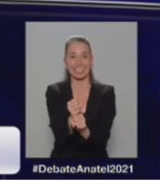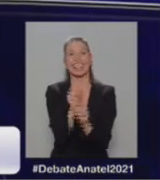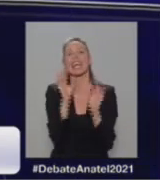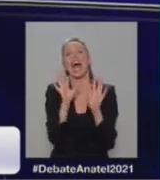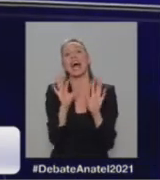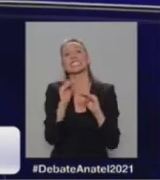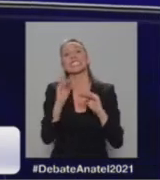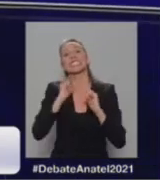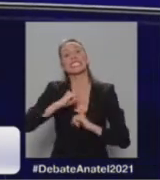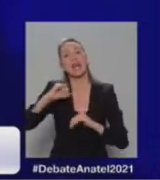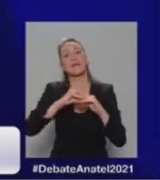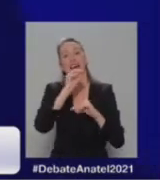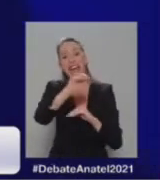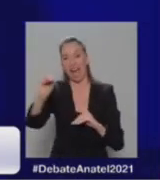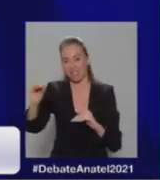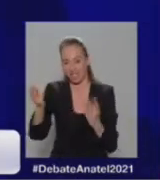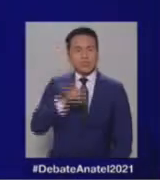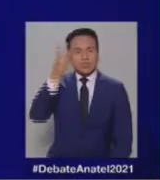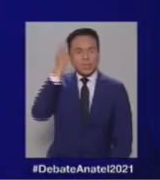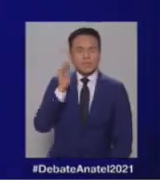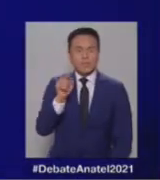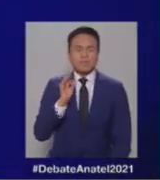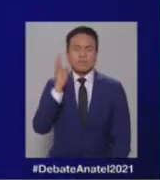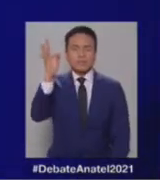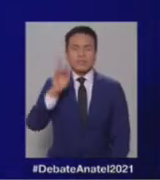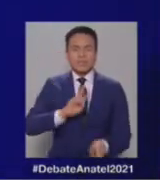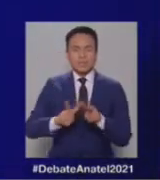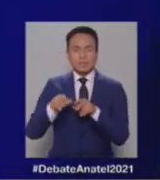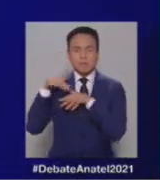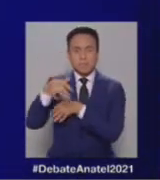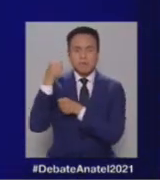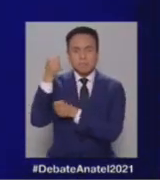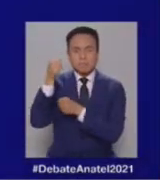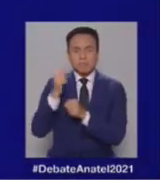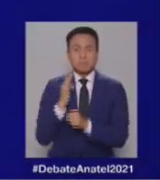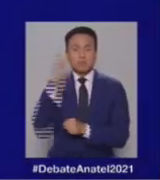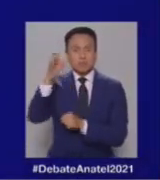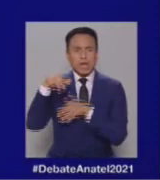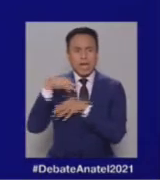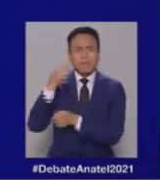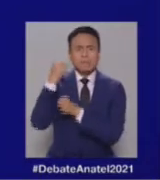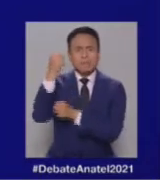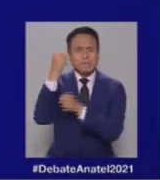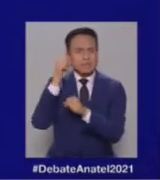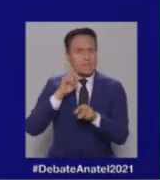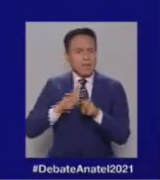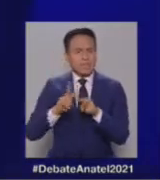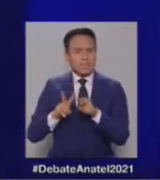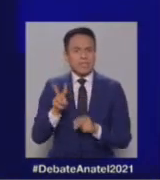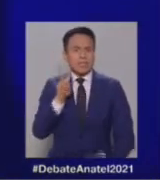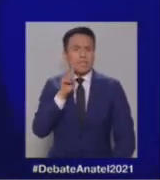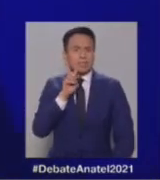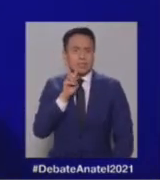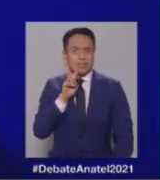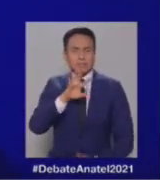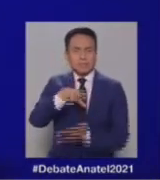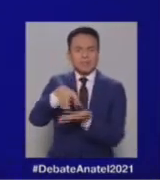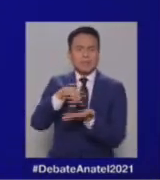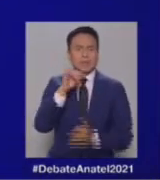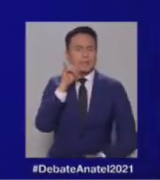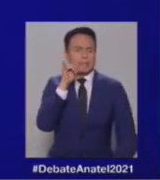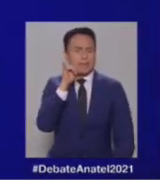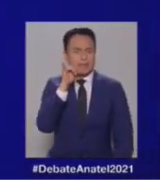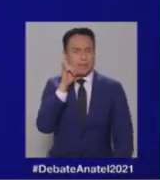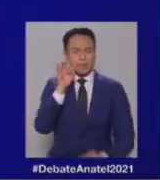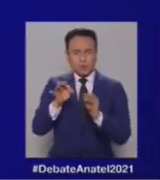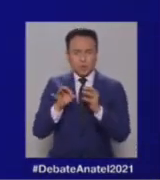banco. Trato de tener el mínimo contacto con los bancos porque es terrible cuando alguien roba un banco. Es un delincuente. Pero el que funda un banco es más